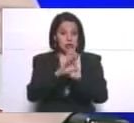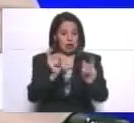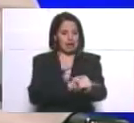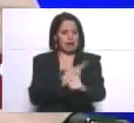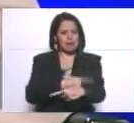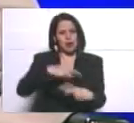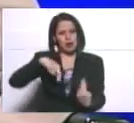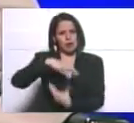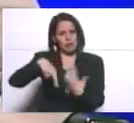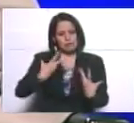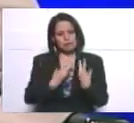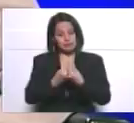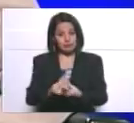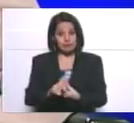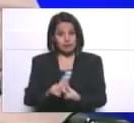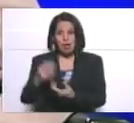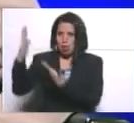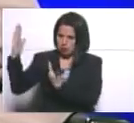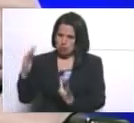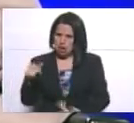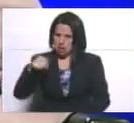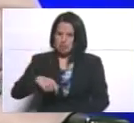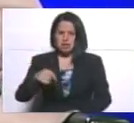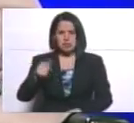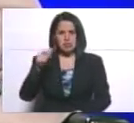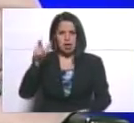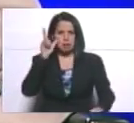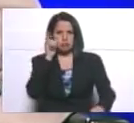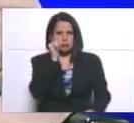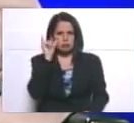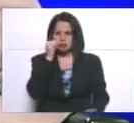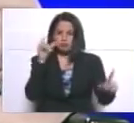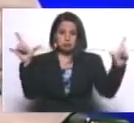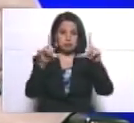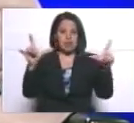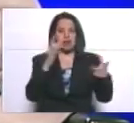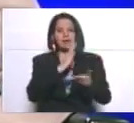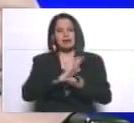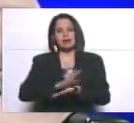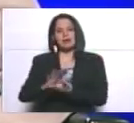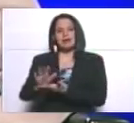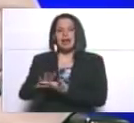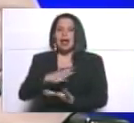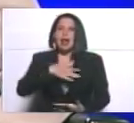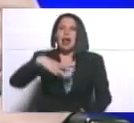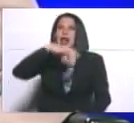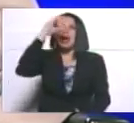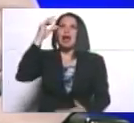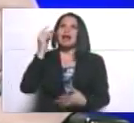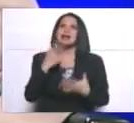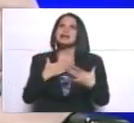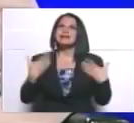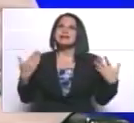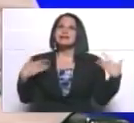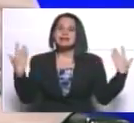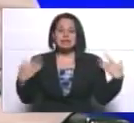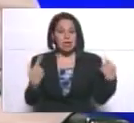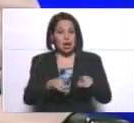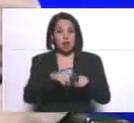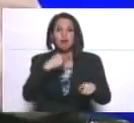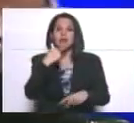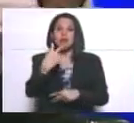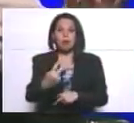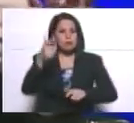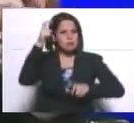revolución. Venir a este programa es reposar el alma, ciertamente, porque, bueno, nos habla la voz del comandante.